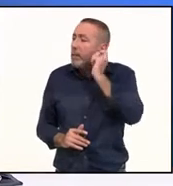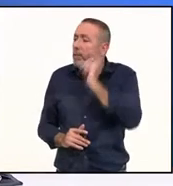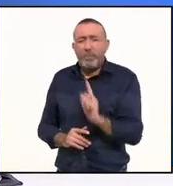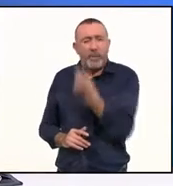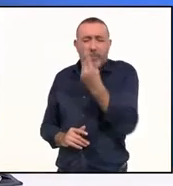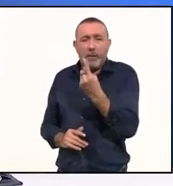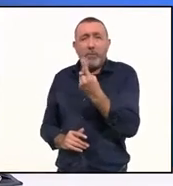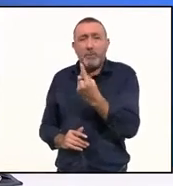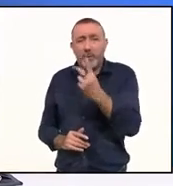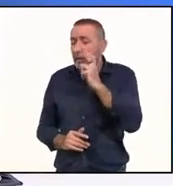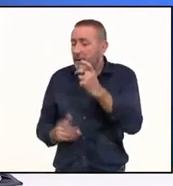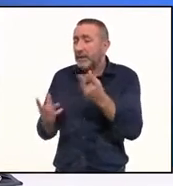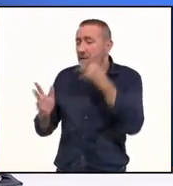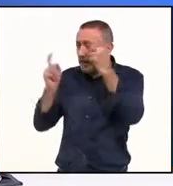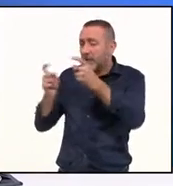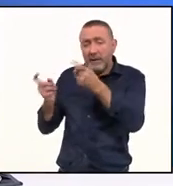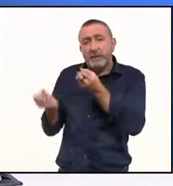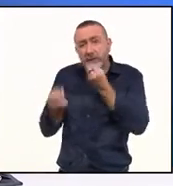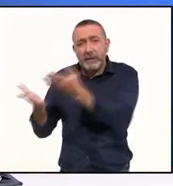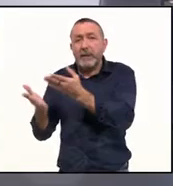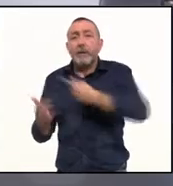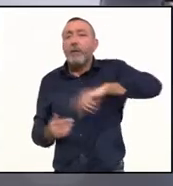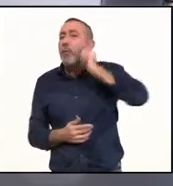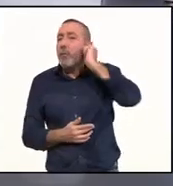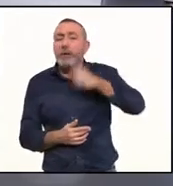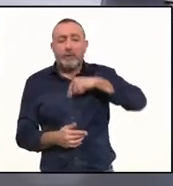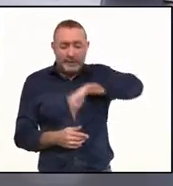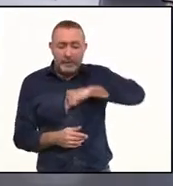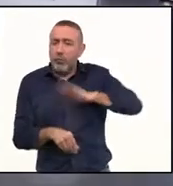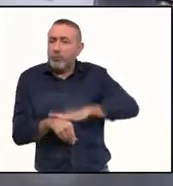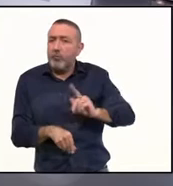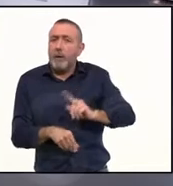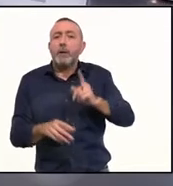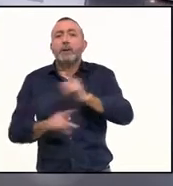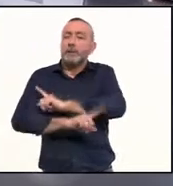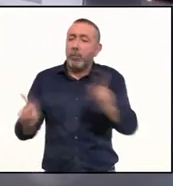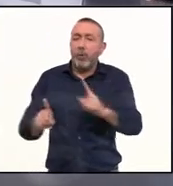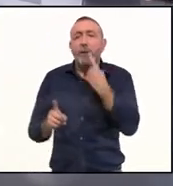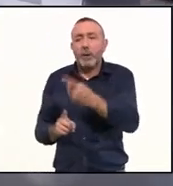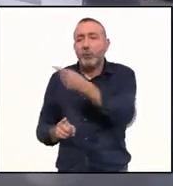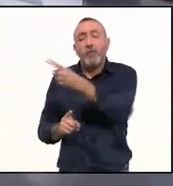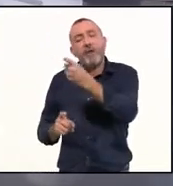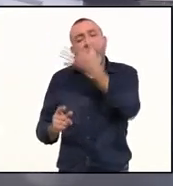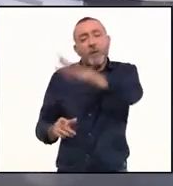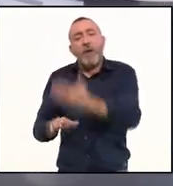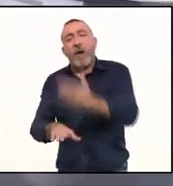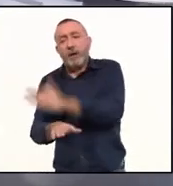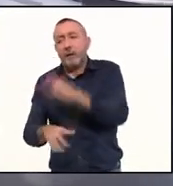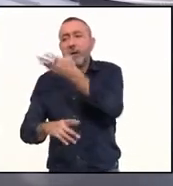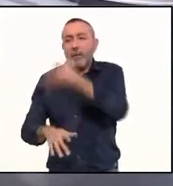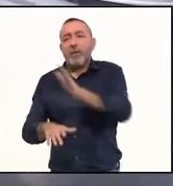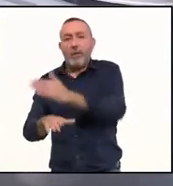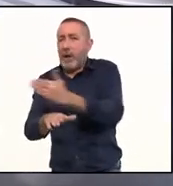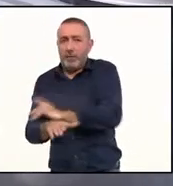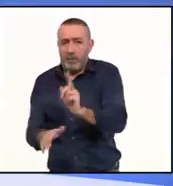culpable de todos los días así no reprocharle nunca porque no había dado ese paso antes la sesión es mejor nos equivocamos con algunas